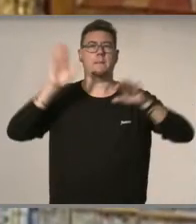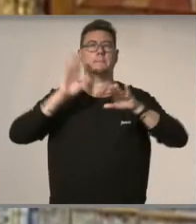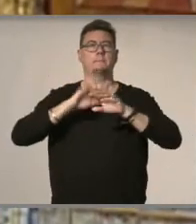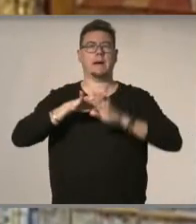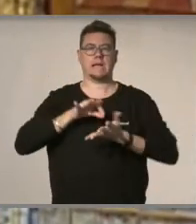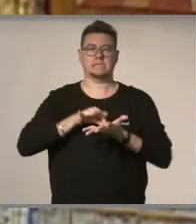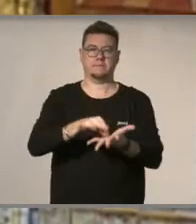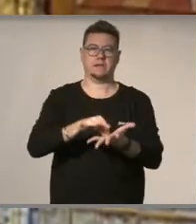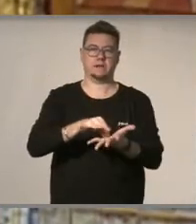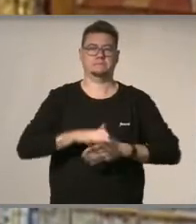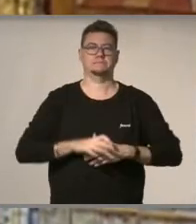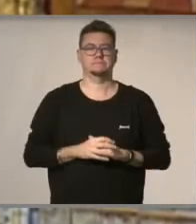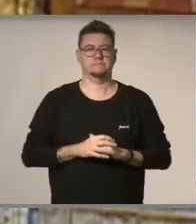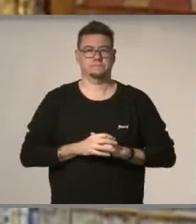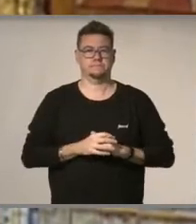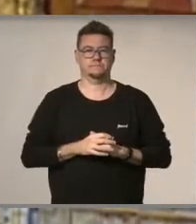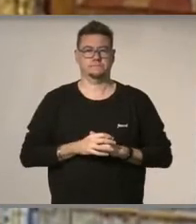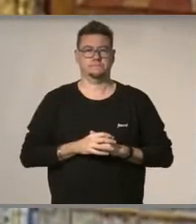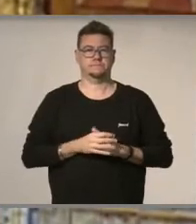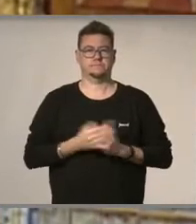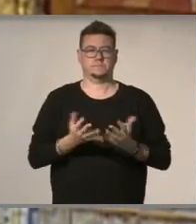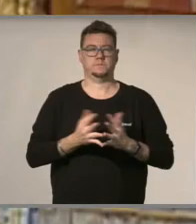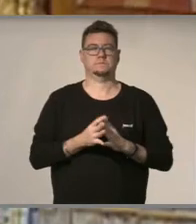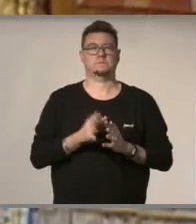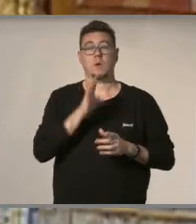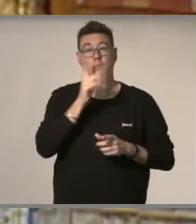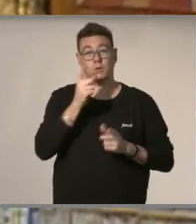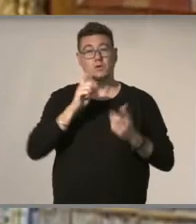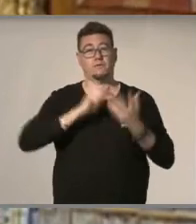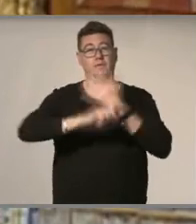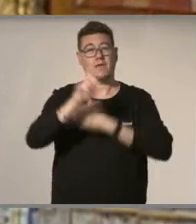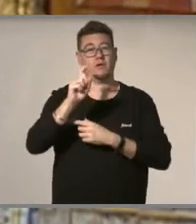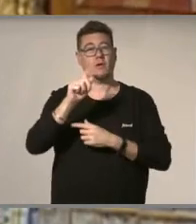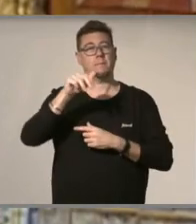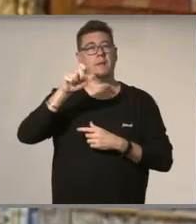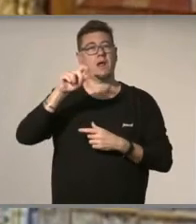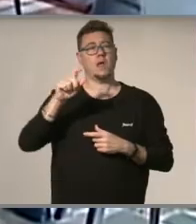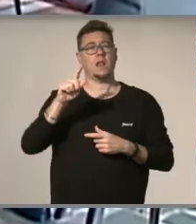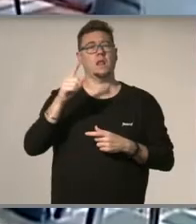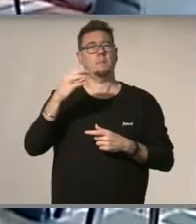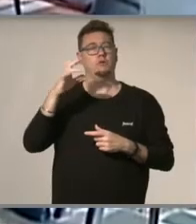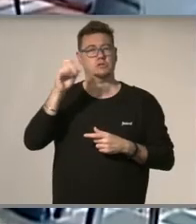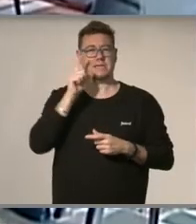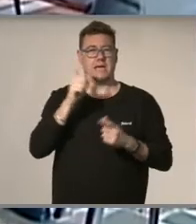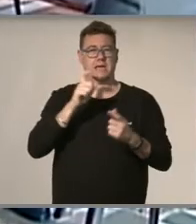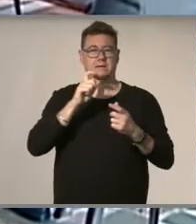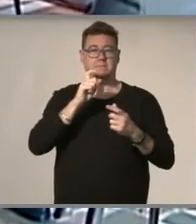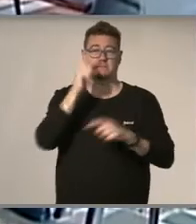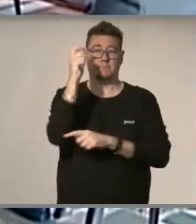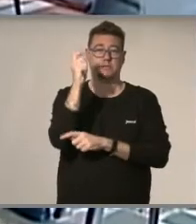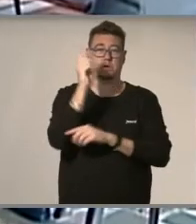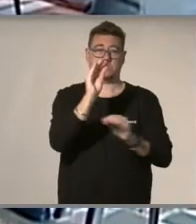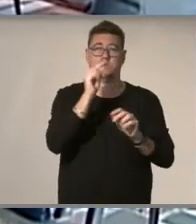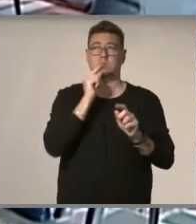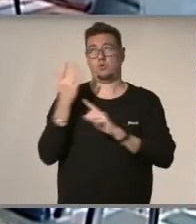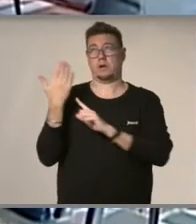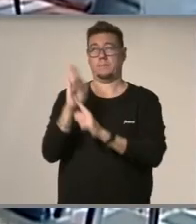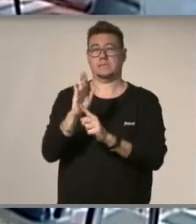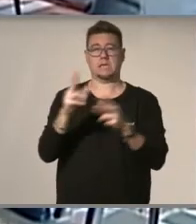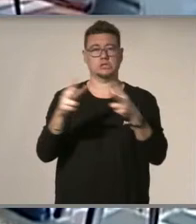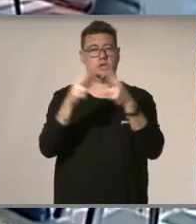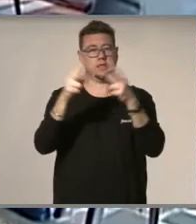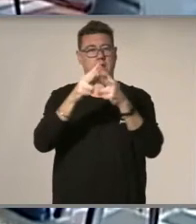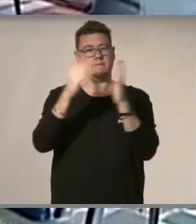servir. Y por todo ello, la Fundación Profesor Manuel Broseta y su patronato, tan representativo de la sociedad valenciana,